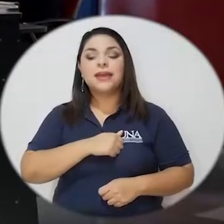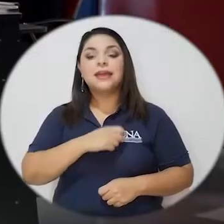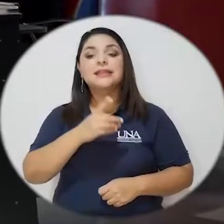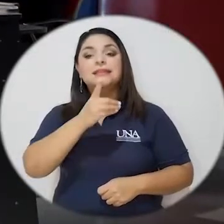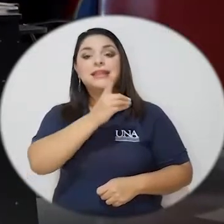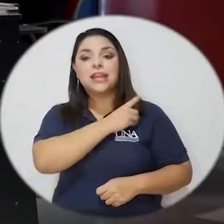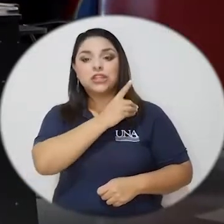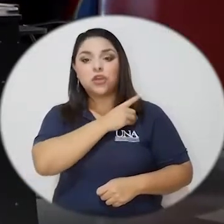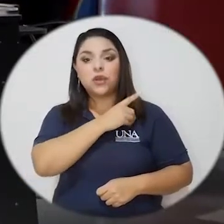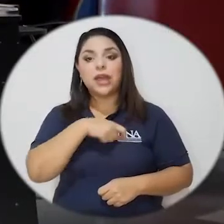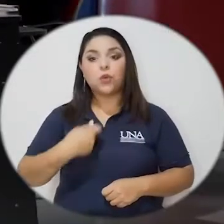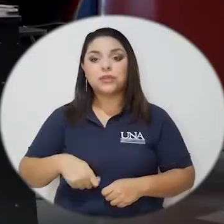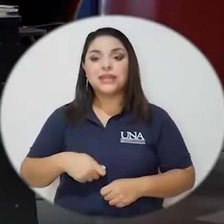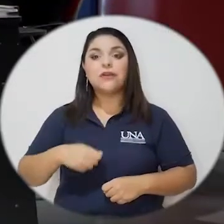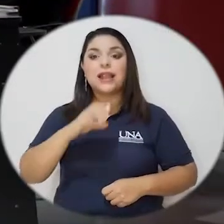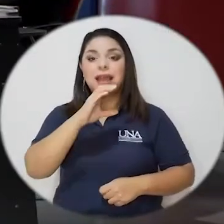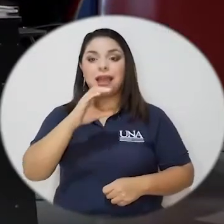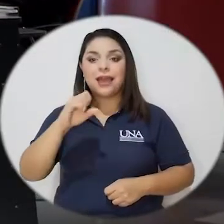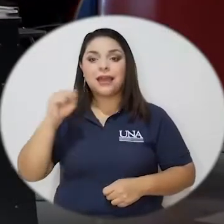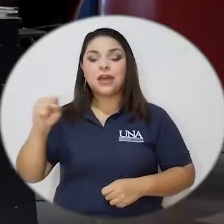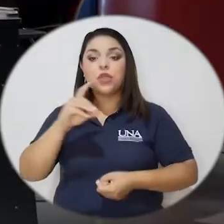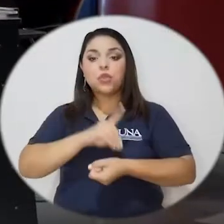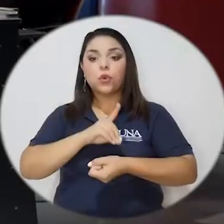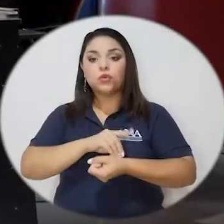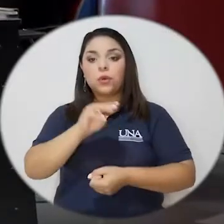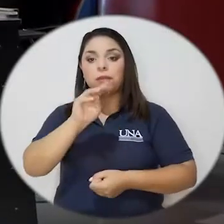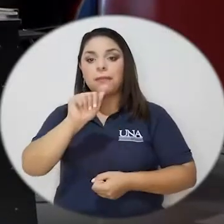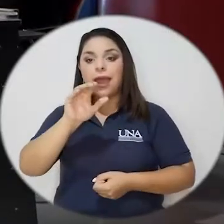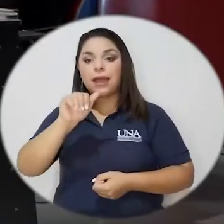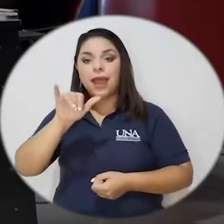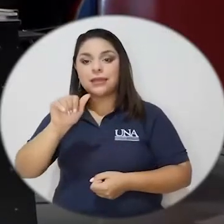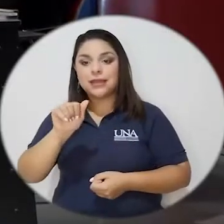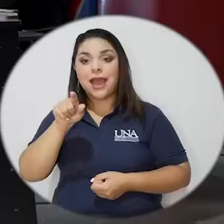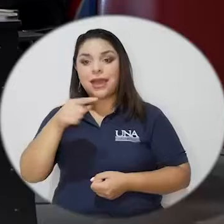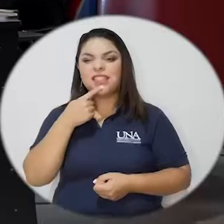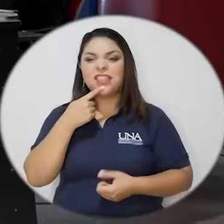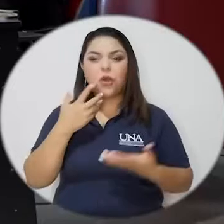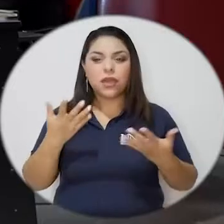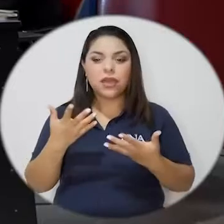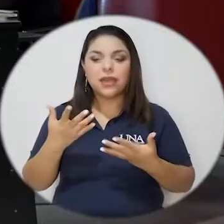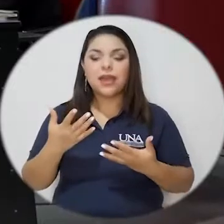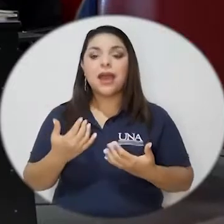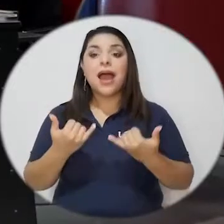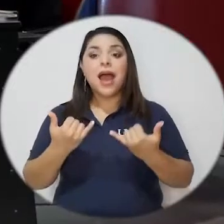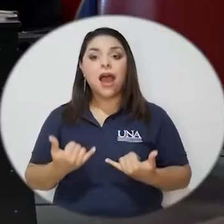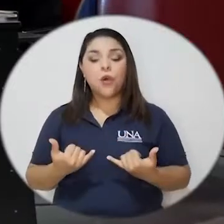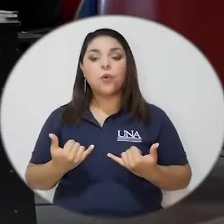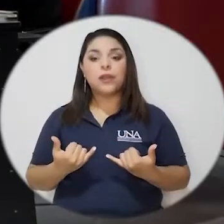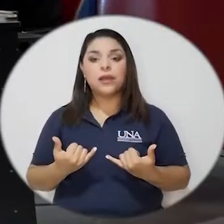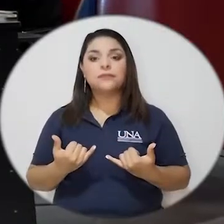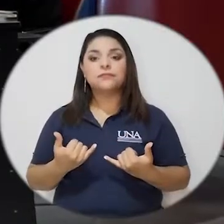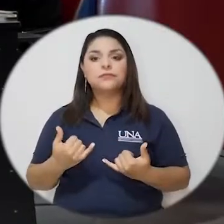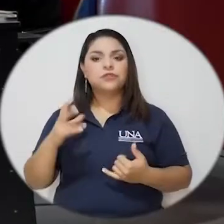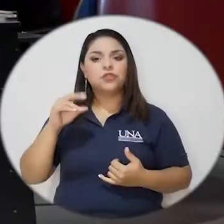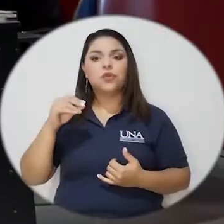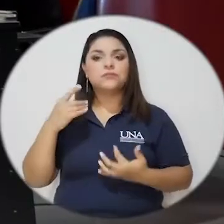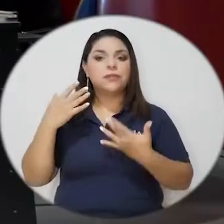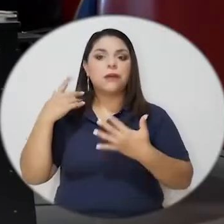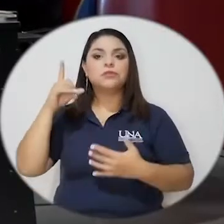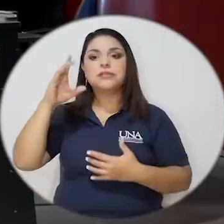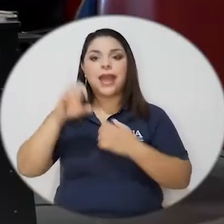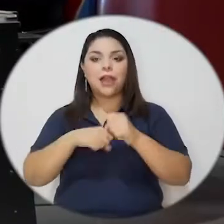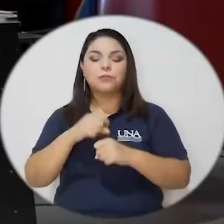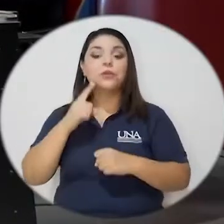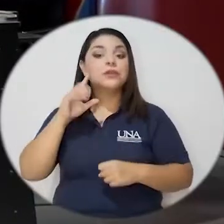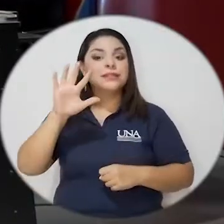ejecutivo de la Caja Costarricense del Seguro Social, el doctor Macaya. Estamos previendo no ya 100 años,